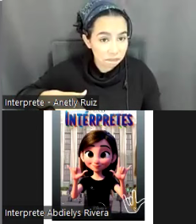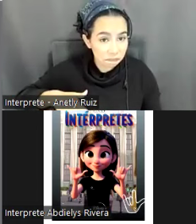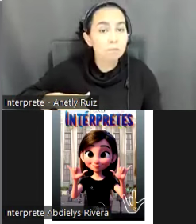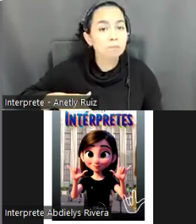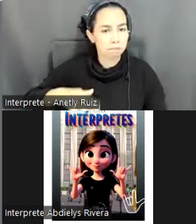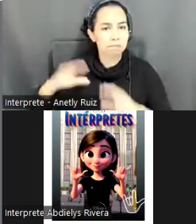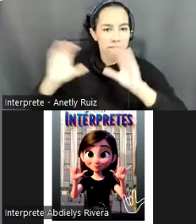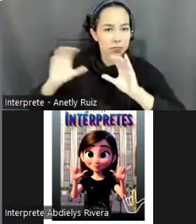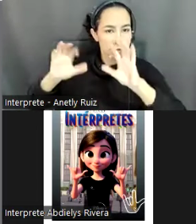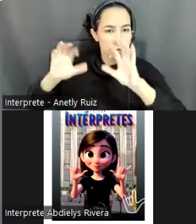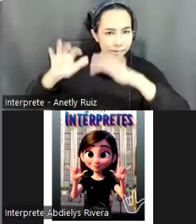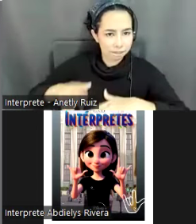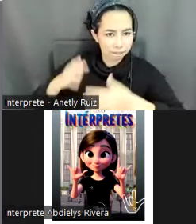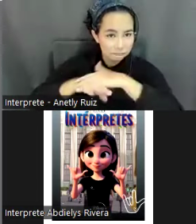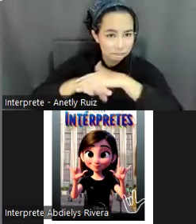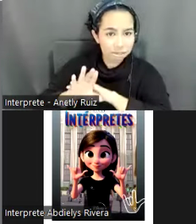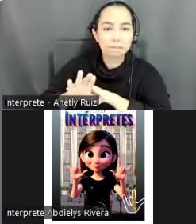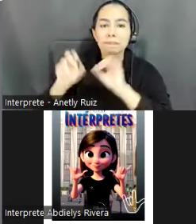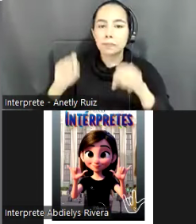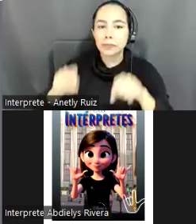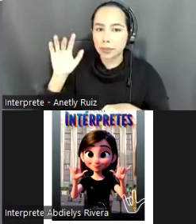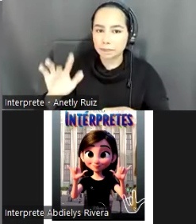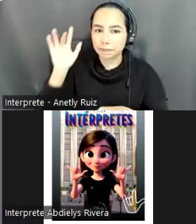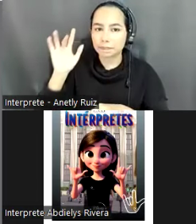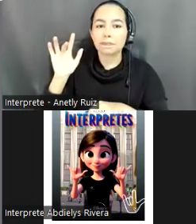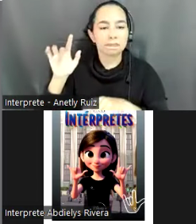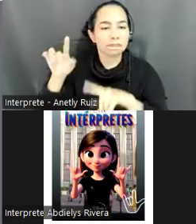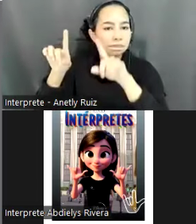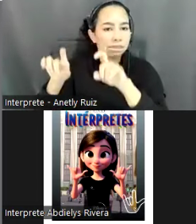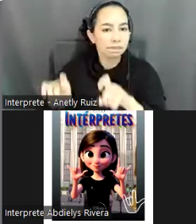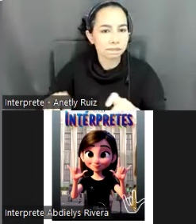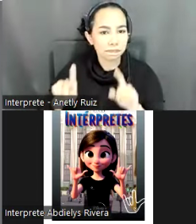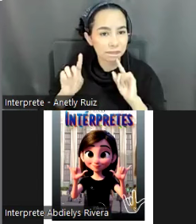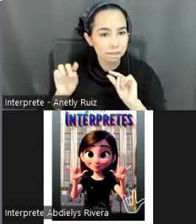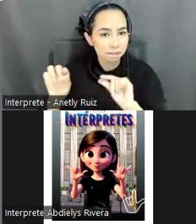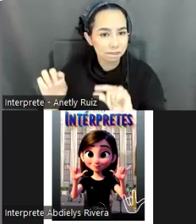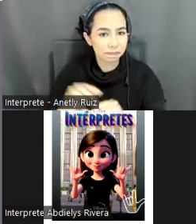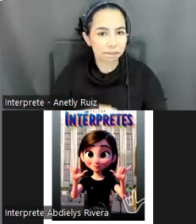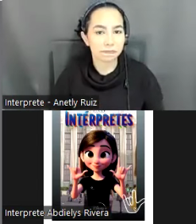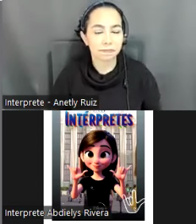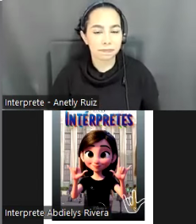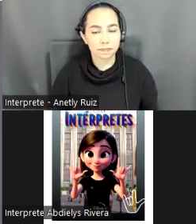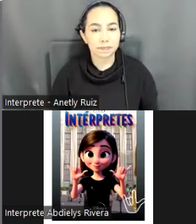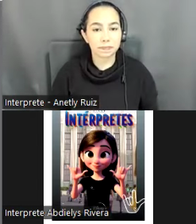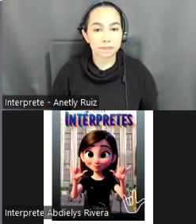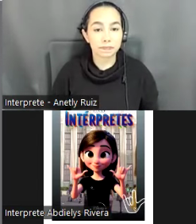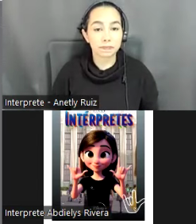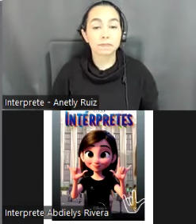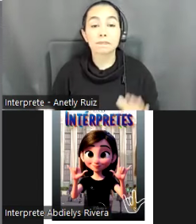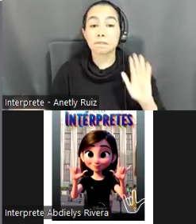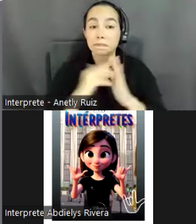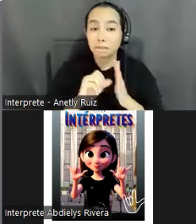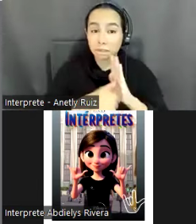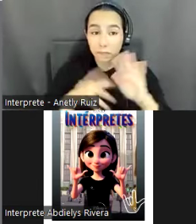al chat y conectarse a través del enlace para responder las preguntas. Como mencioné, nuestro tema del día de hoy es acomodo razonable